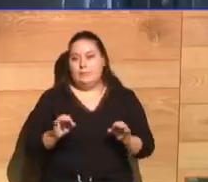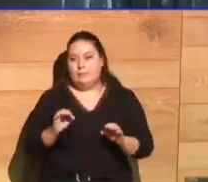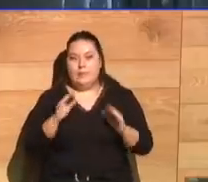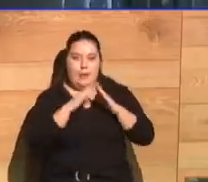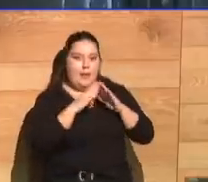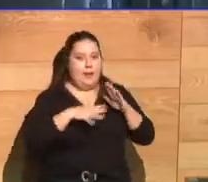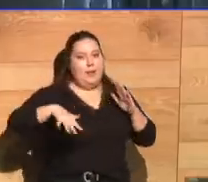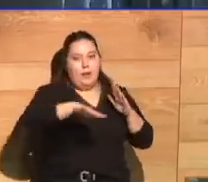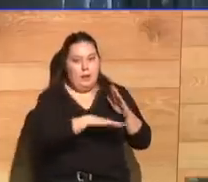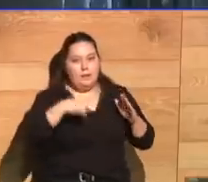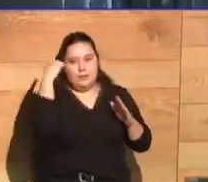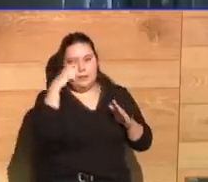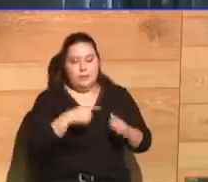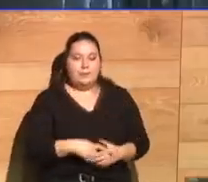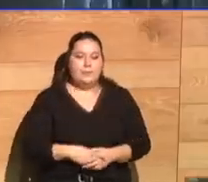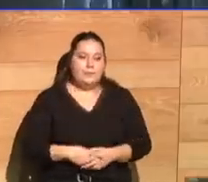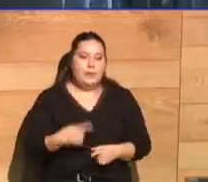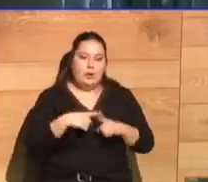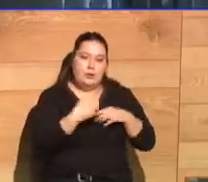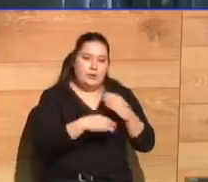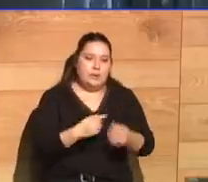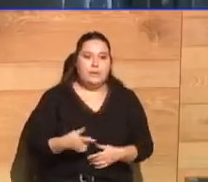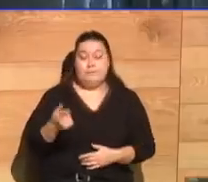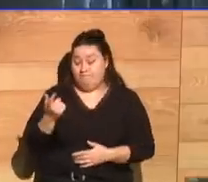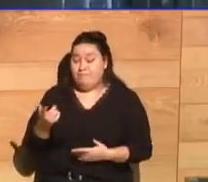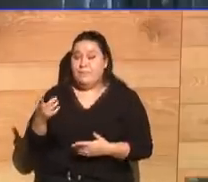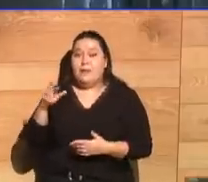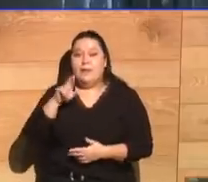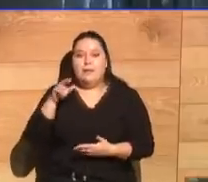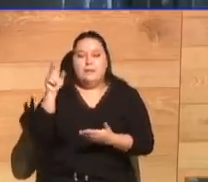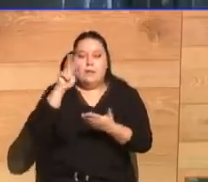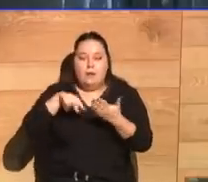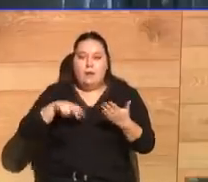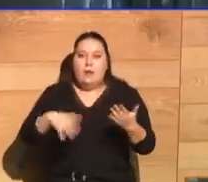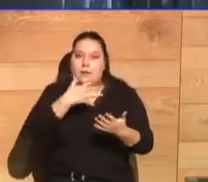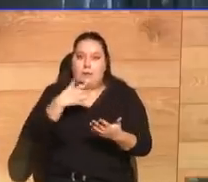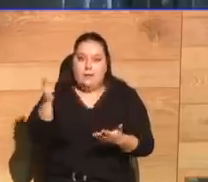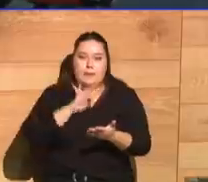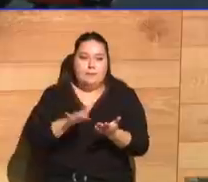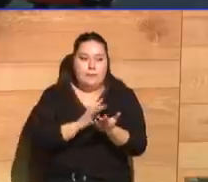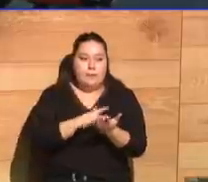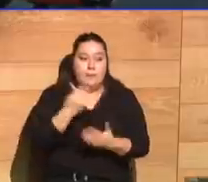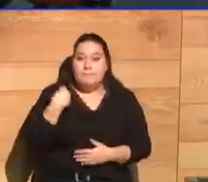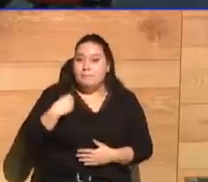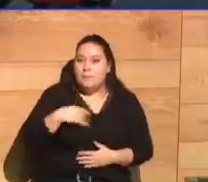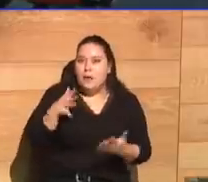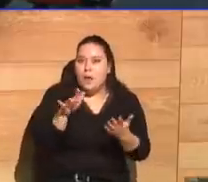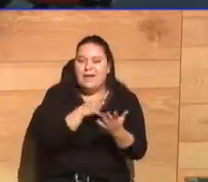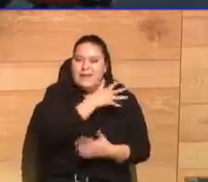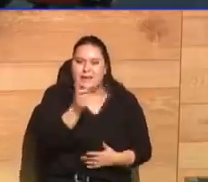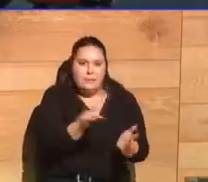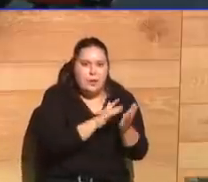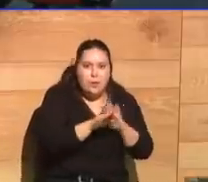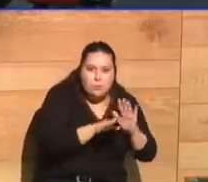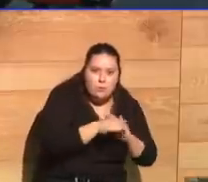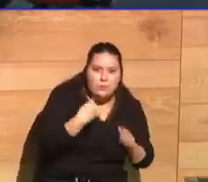Pasatiempo hasta llegar el guión a casa de Richard Donner. Richard Donner se lo lee porque son 500 páginas. Ah, ¿siguen con el guión de Mario Puzo de las 500 páginas? Siguen. Y